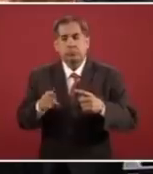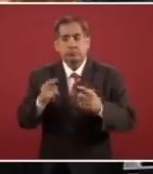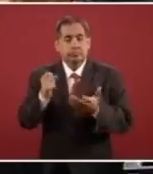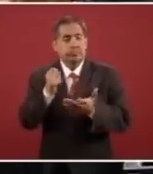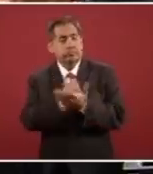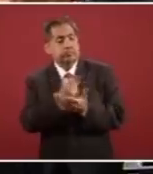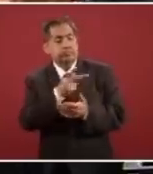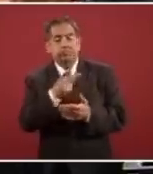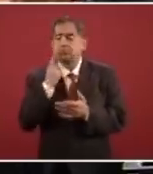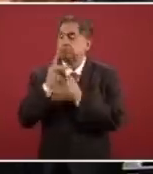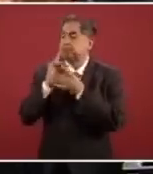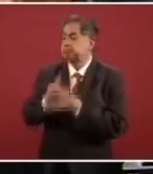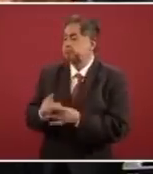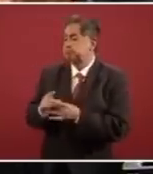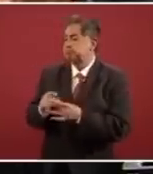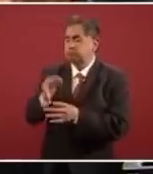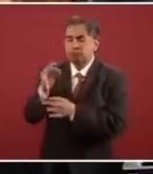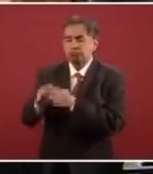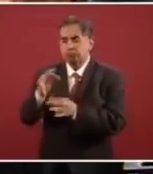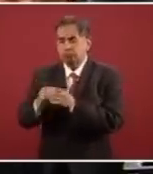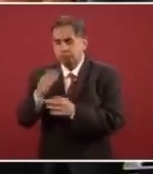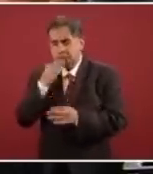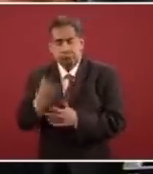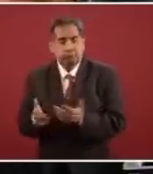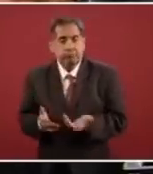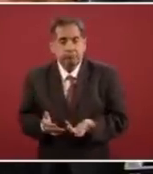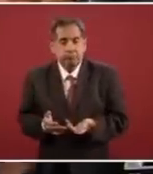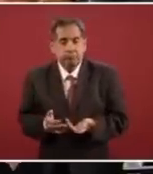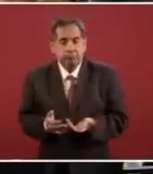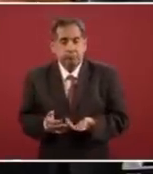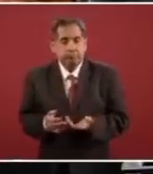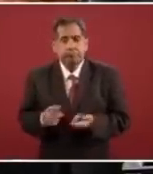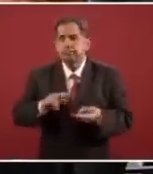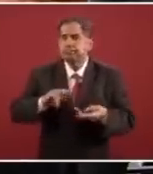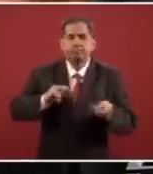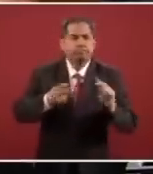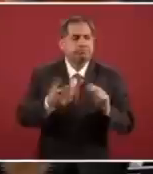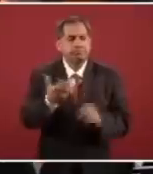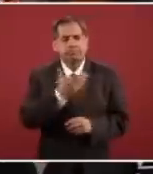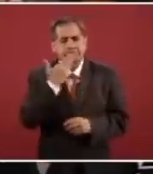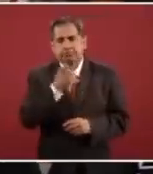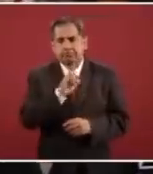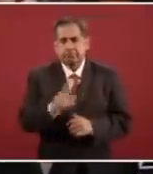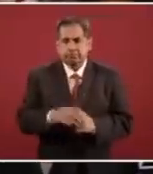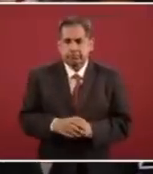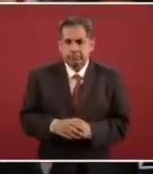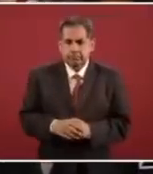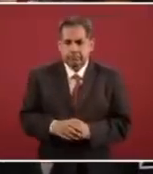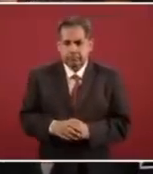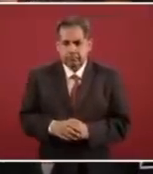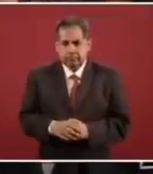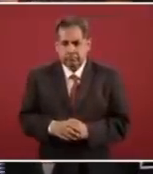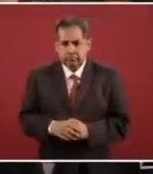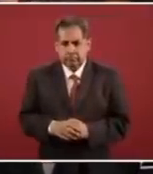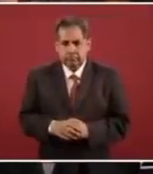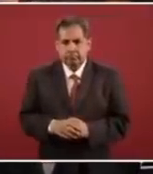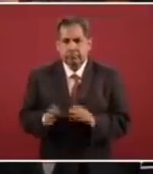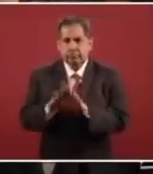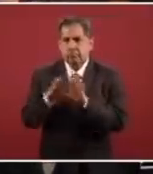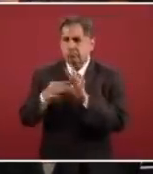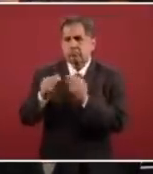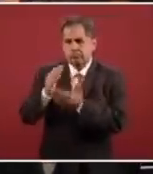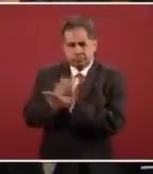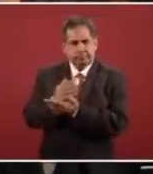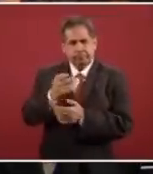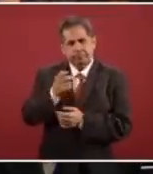hubiera una política industrial efectiva, y se hizo justo lo contrario. Pues ya voy a mejor cortarle